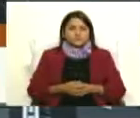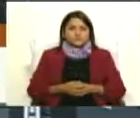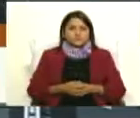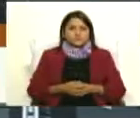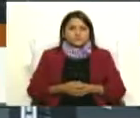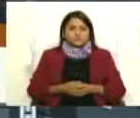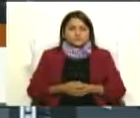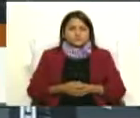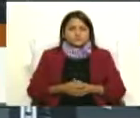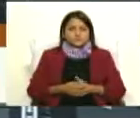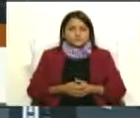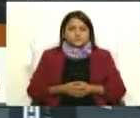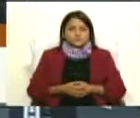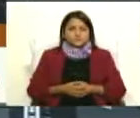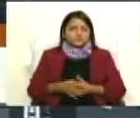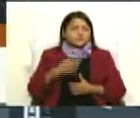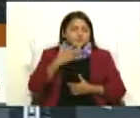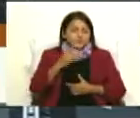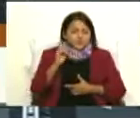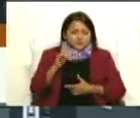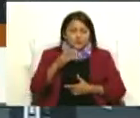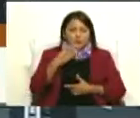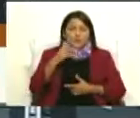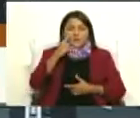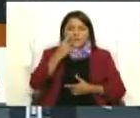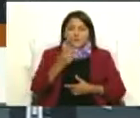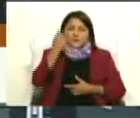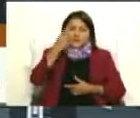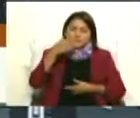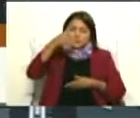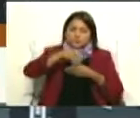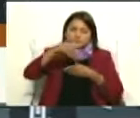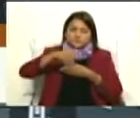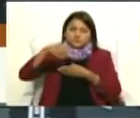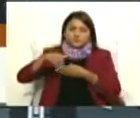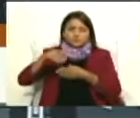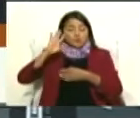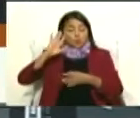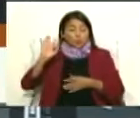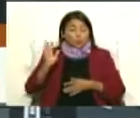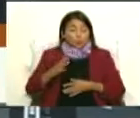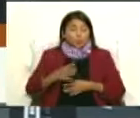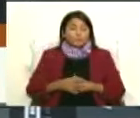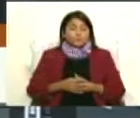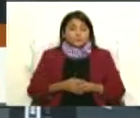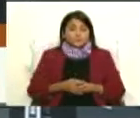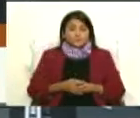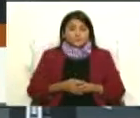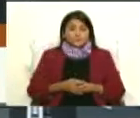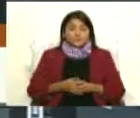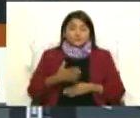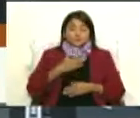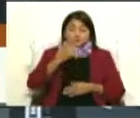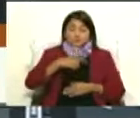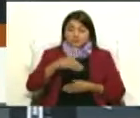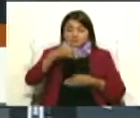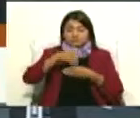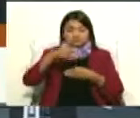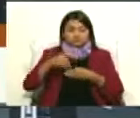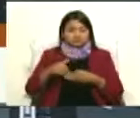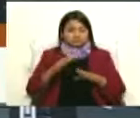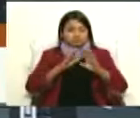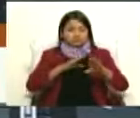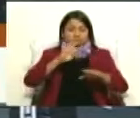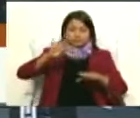Imagínense ustedes los jóvenes que por primera vez votarán. ¡Wow! Decir voté por mi